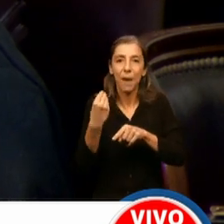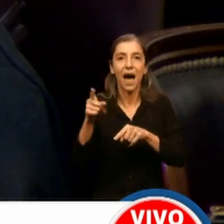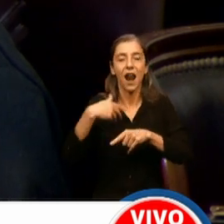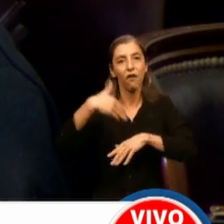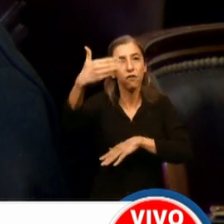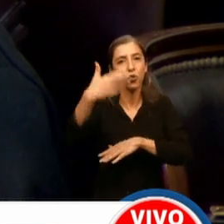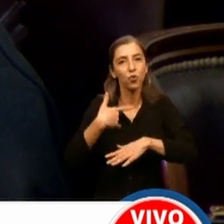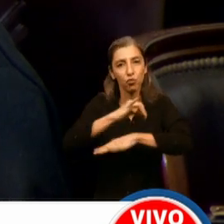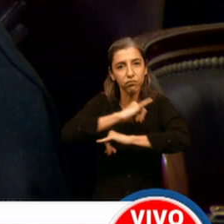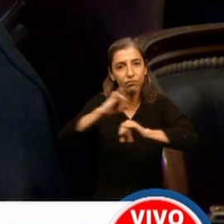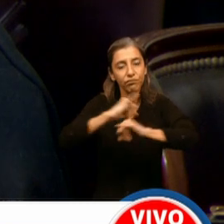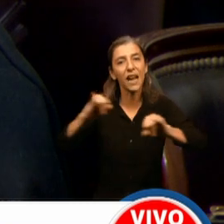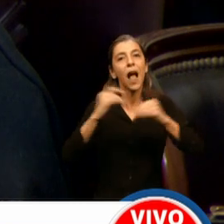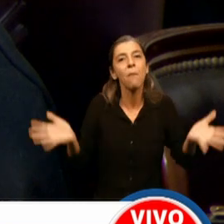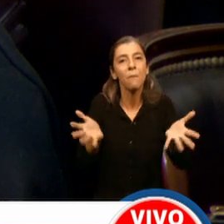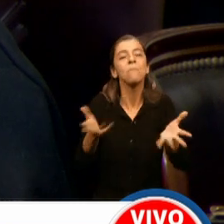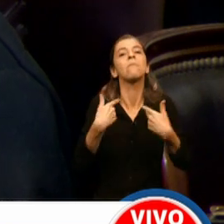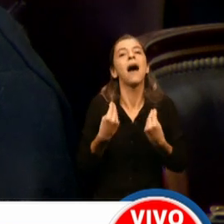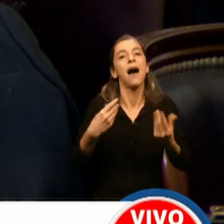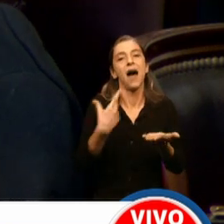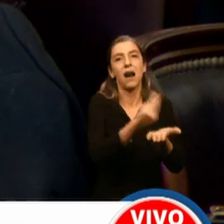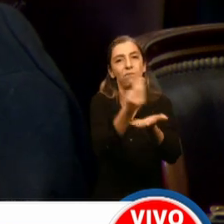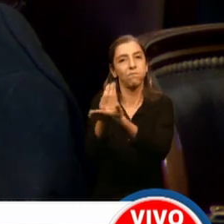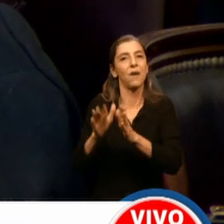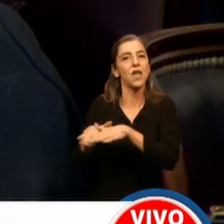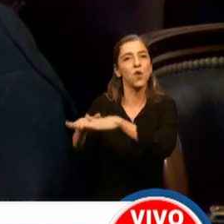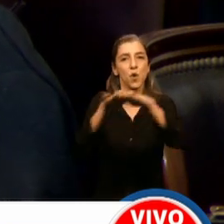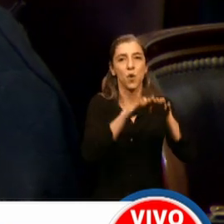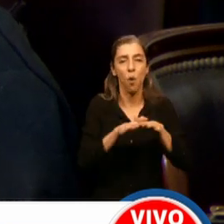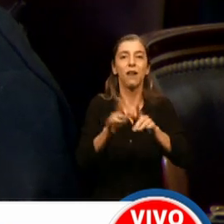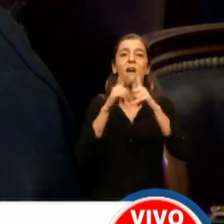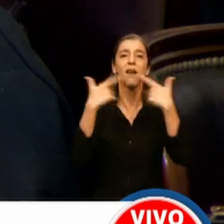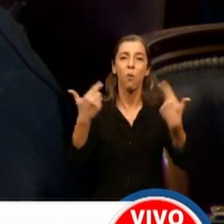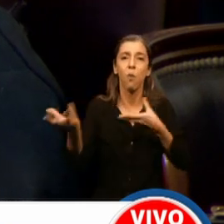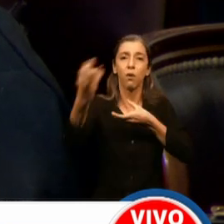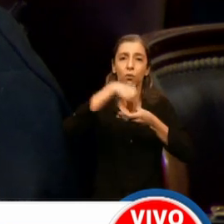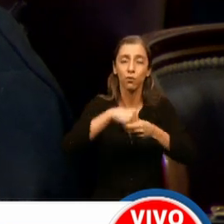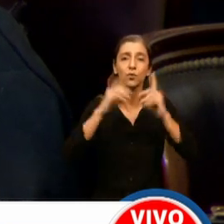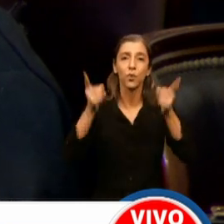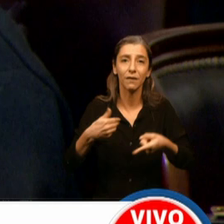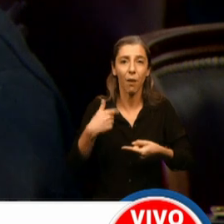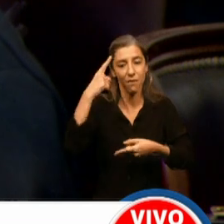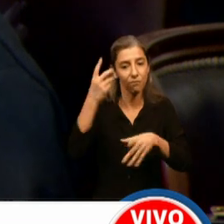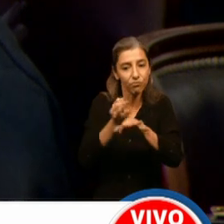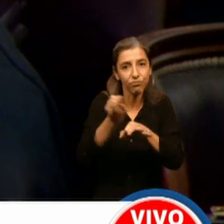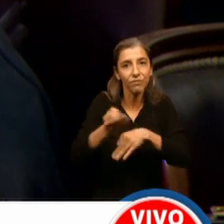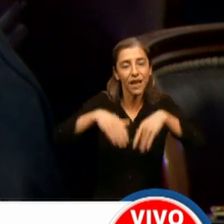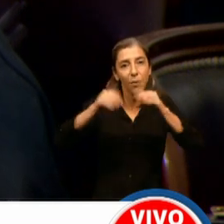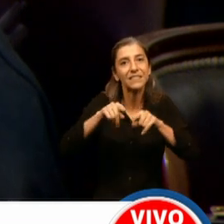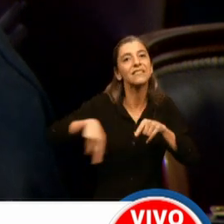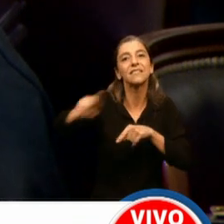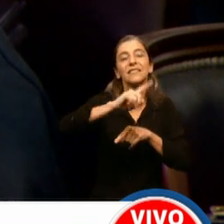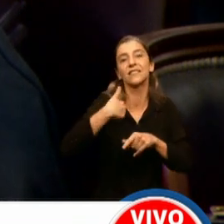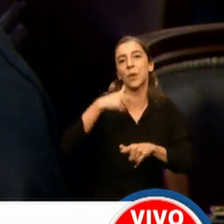campañas institucionales de fomento de la igualdad promoción del uso del lenguaje inclusivo y capacitar el género a todas las personas que